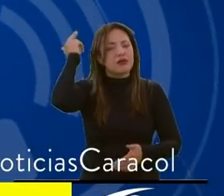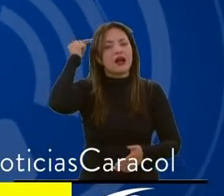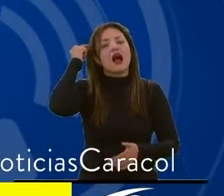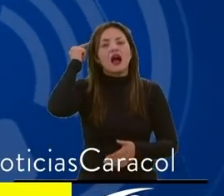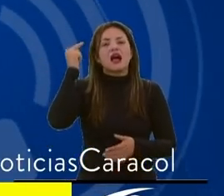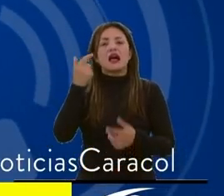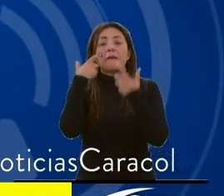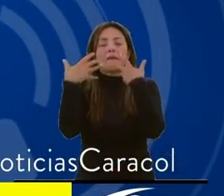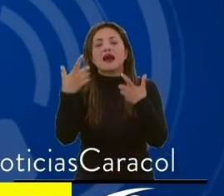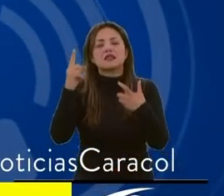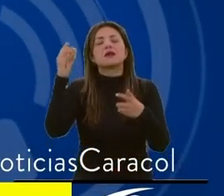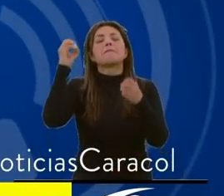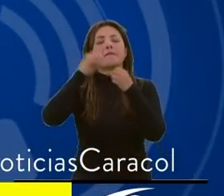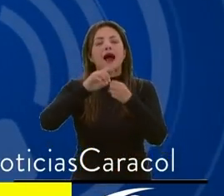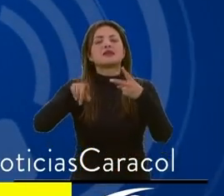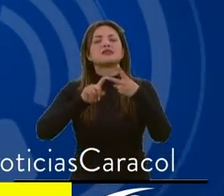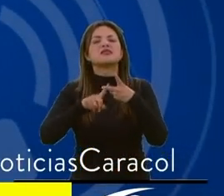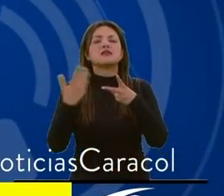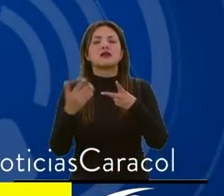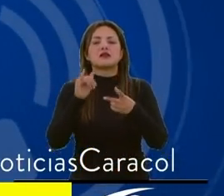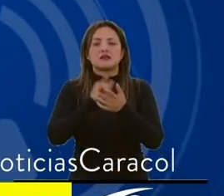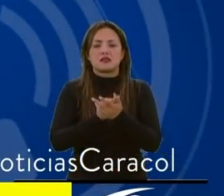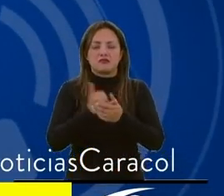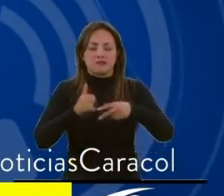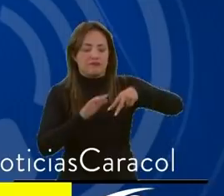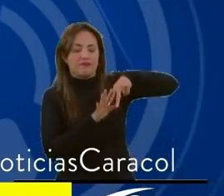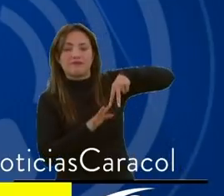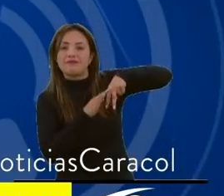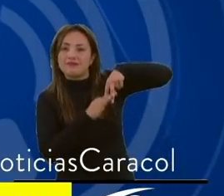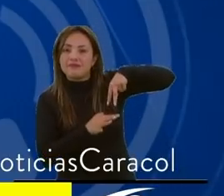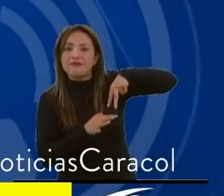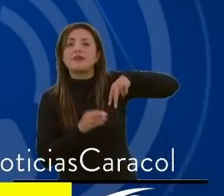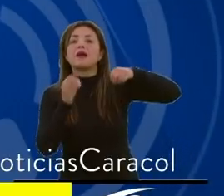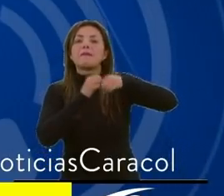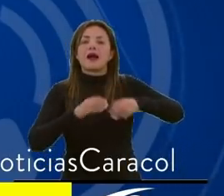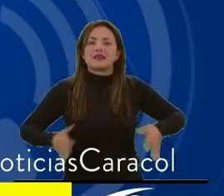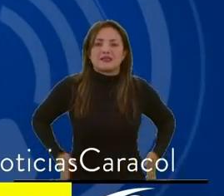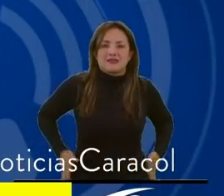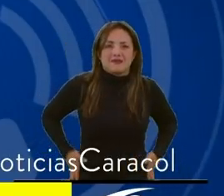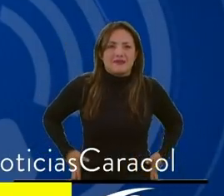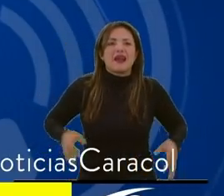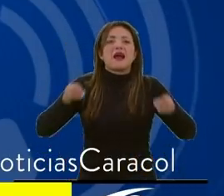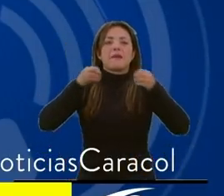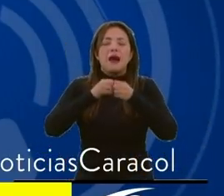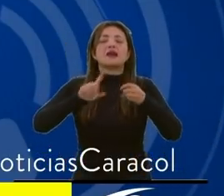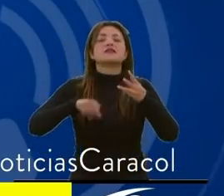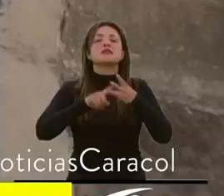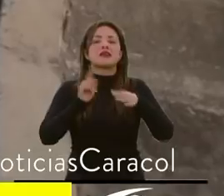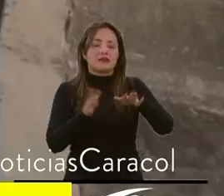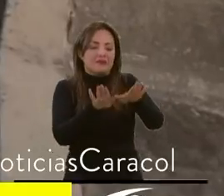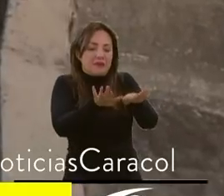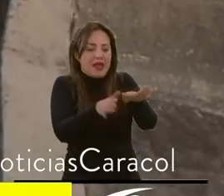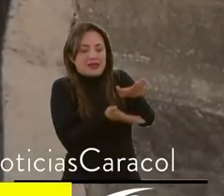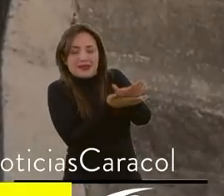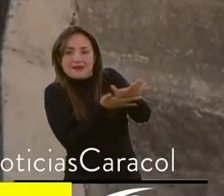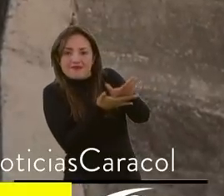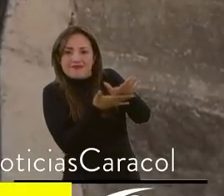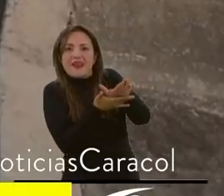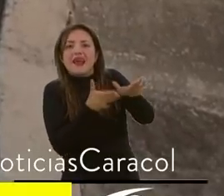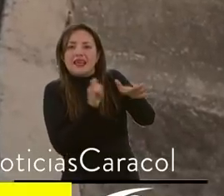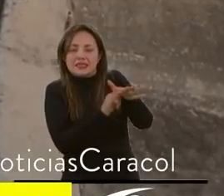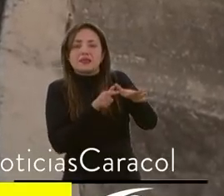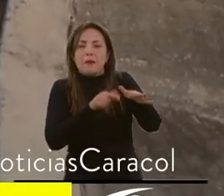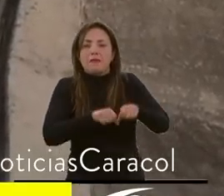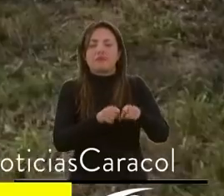leve, más trauma en miembros inferiores, trauma en cadera, trauma en talón izquierdo. Recorrimos otras